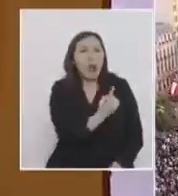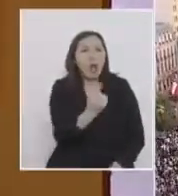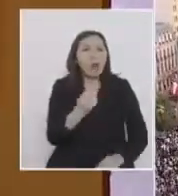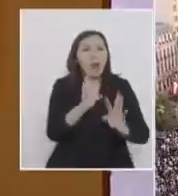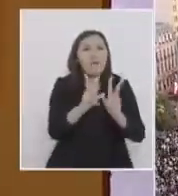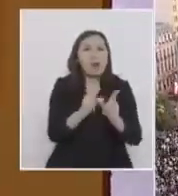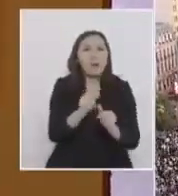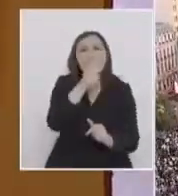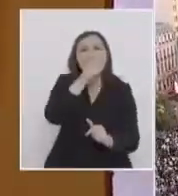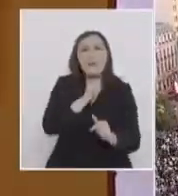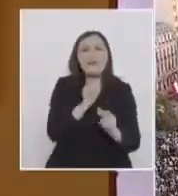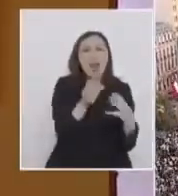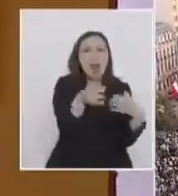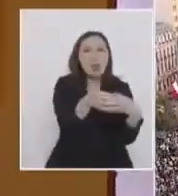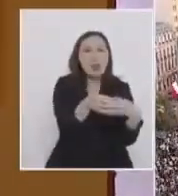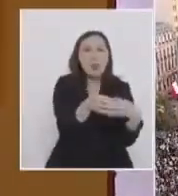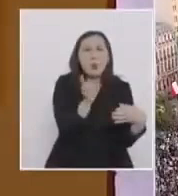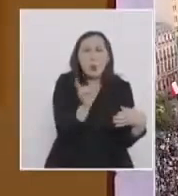su intimidad,